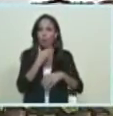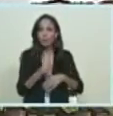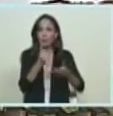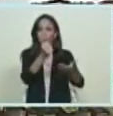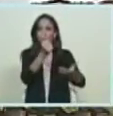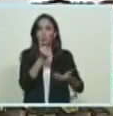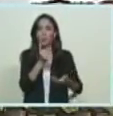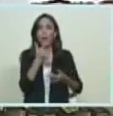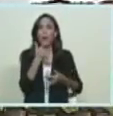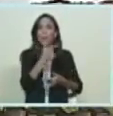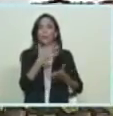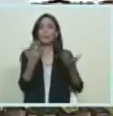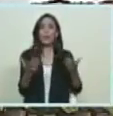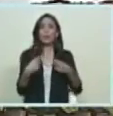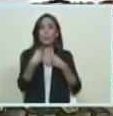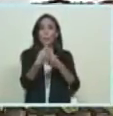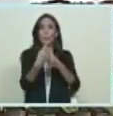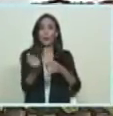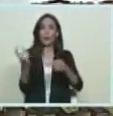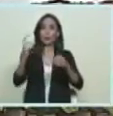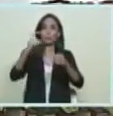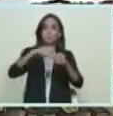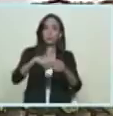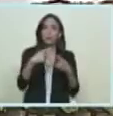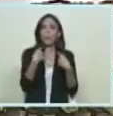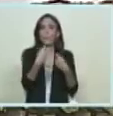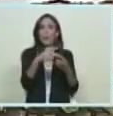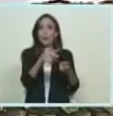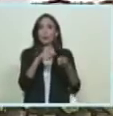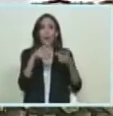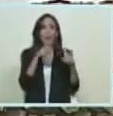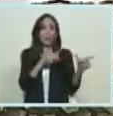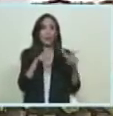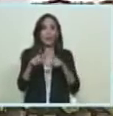y me dicen que acaban de depositar el bono navideño.